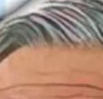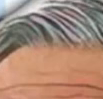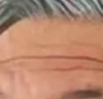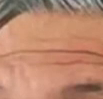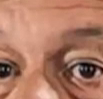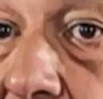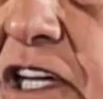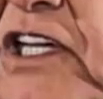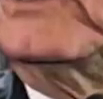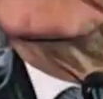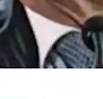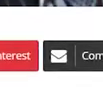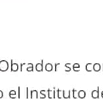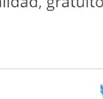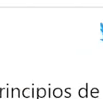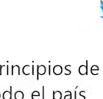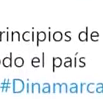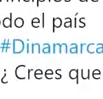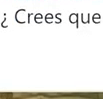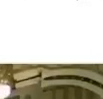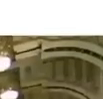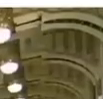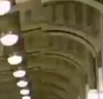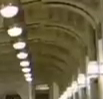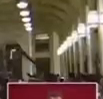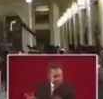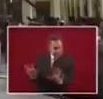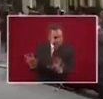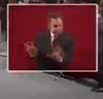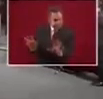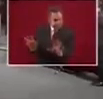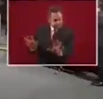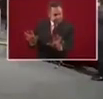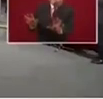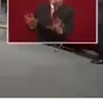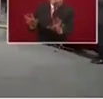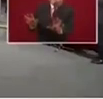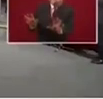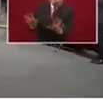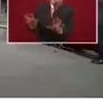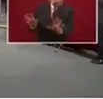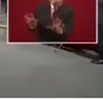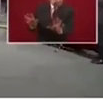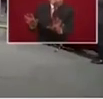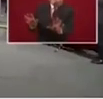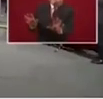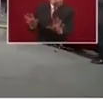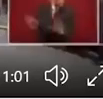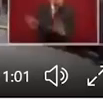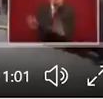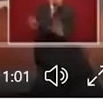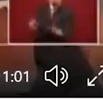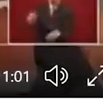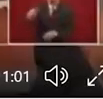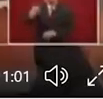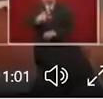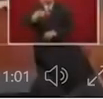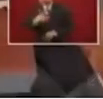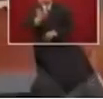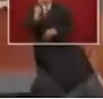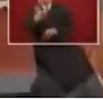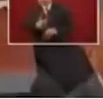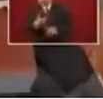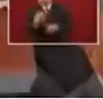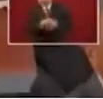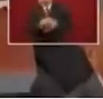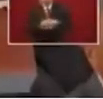de diciembre de este año dijo, el sistema de salud de México será ejemplar. Creo que está ahí. Vamos a escuchar. A